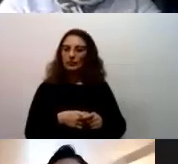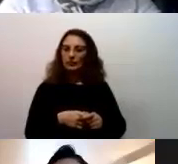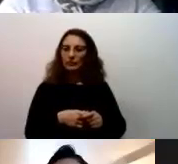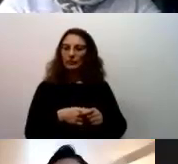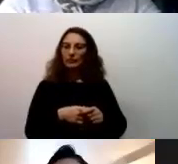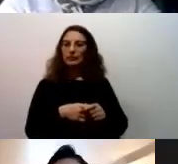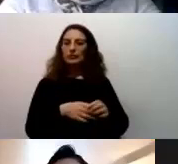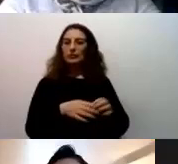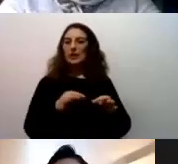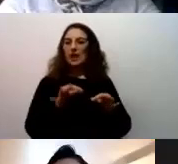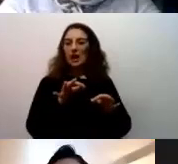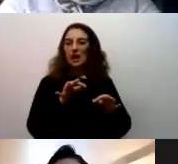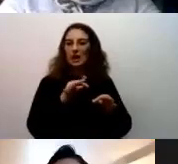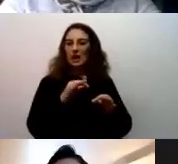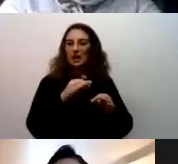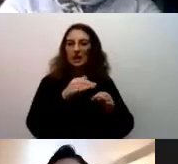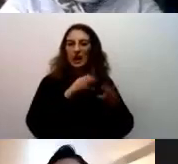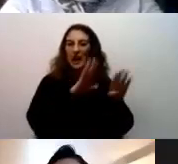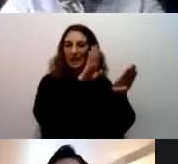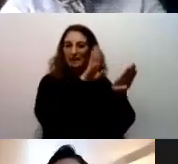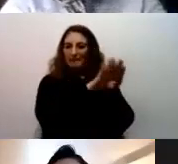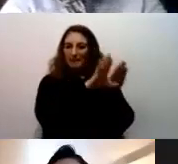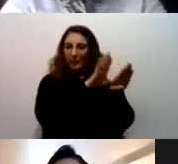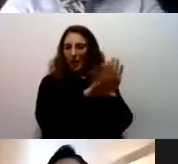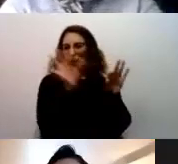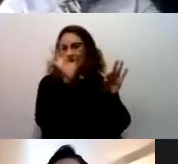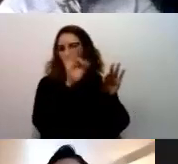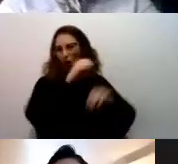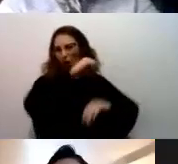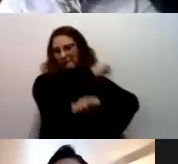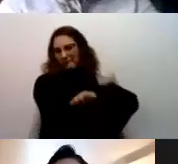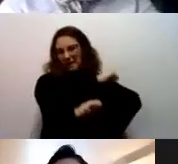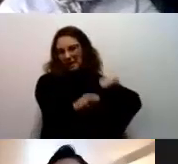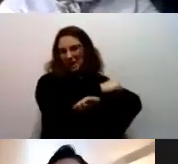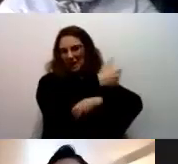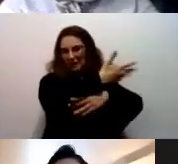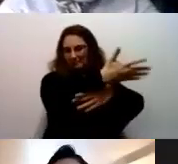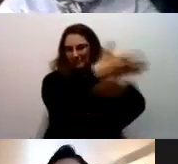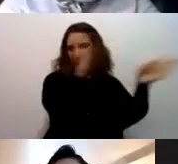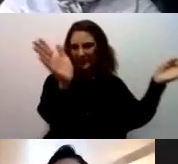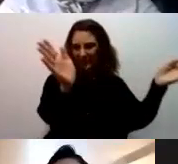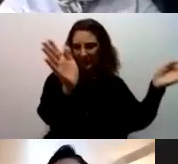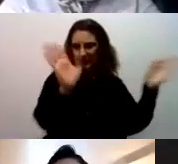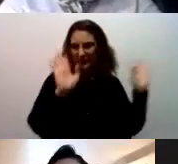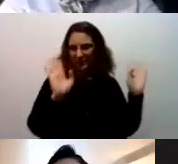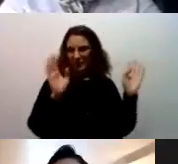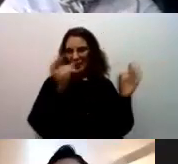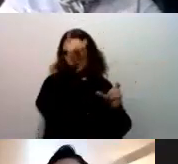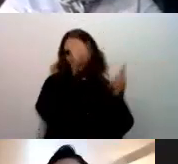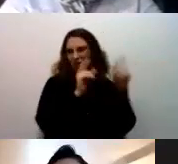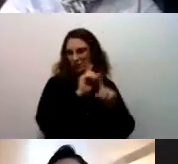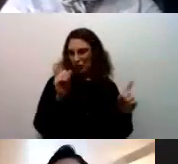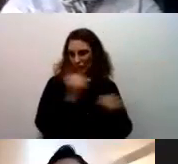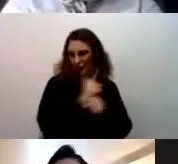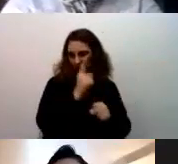las hojas de puertas, de ventanas, salidas, varadas o rejas.